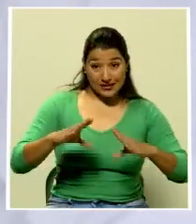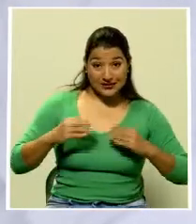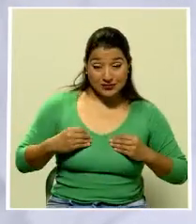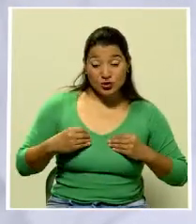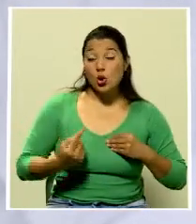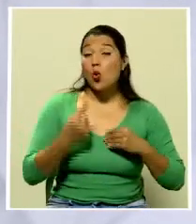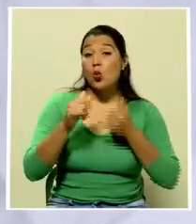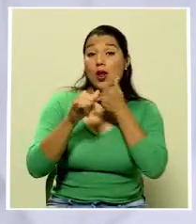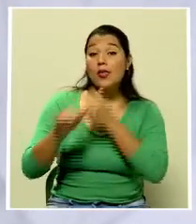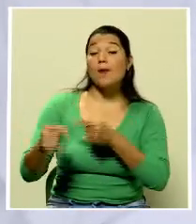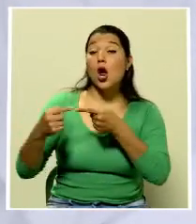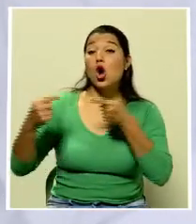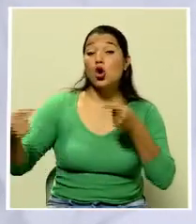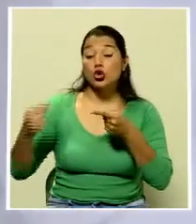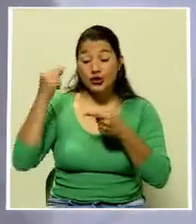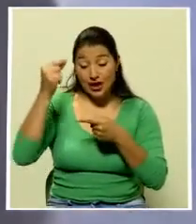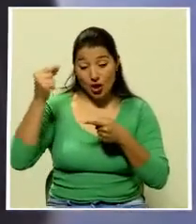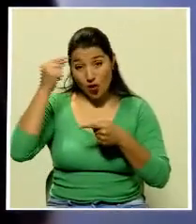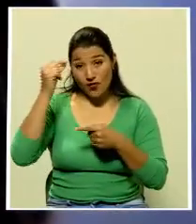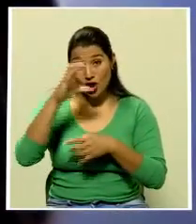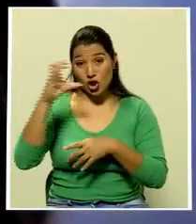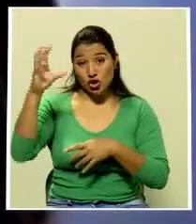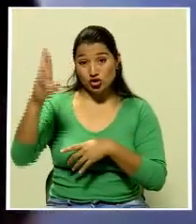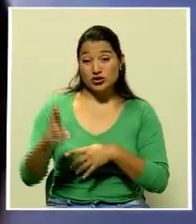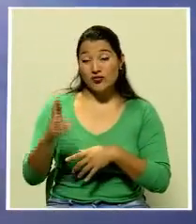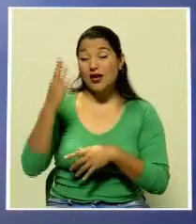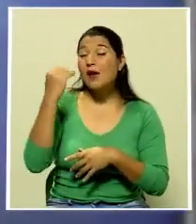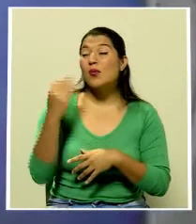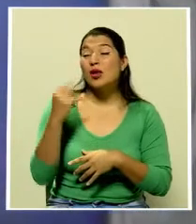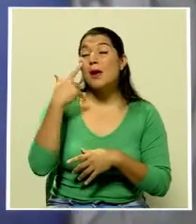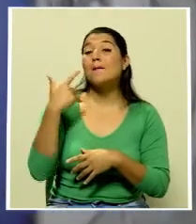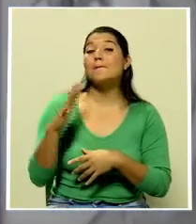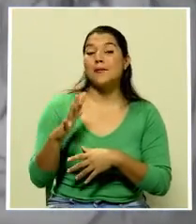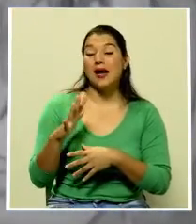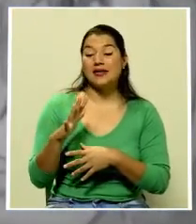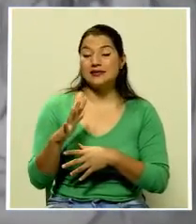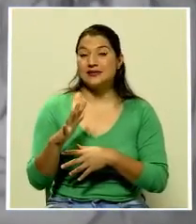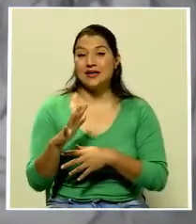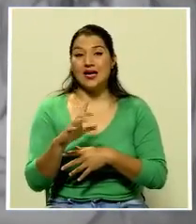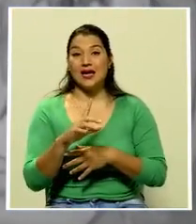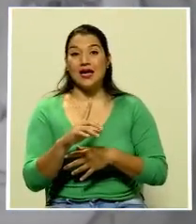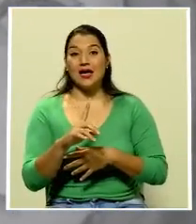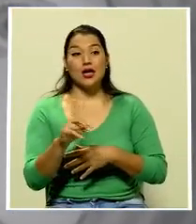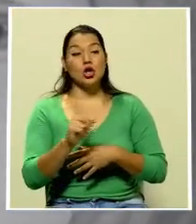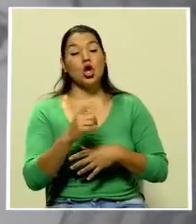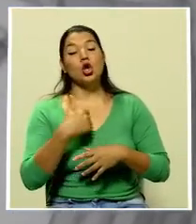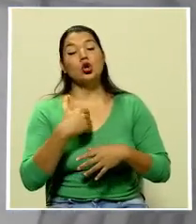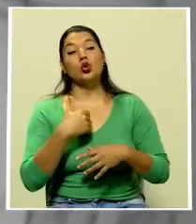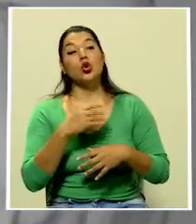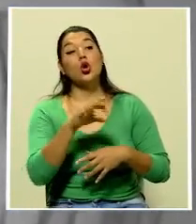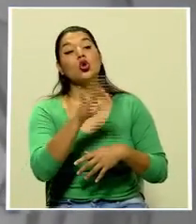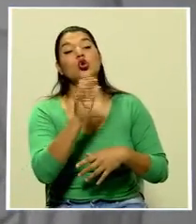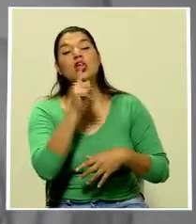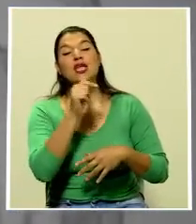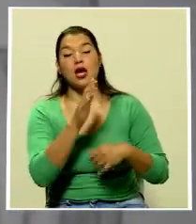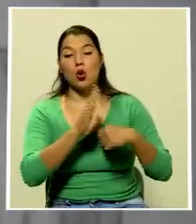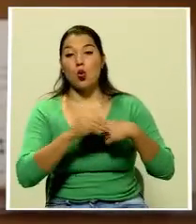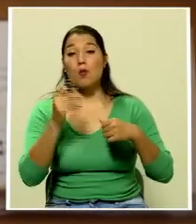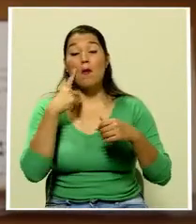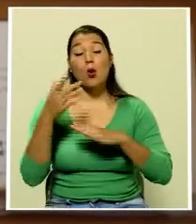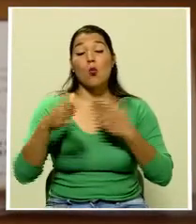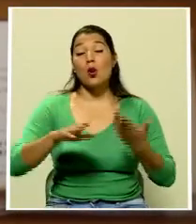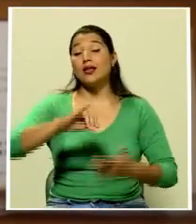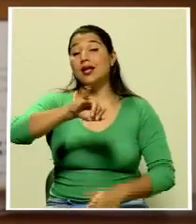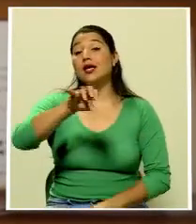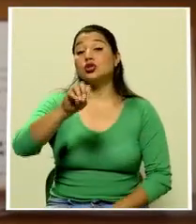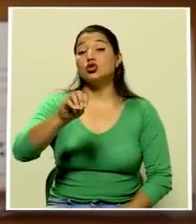demanda contra el Estado de Costa Rica por la alegada impunidad en el homicidio de la niña Yosebet Retana Rojas, ocurrido hace 15